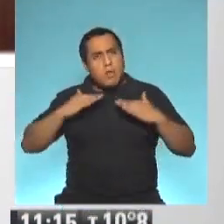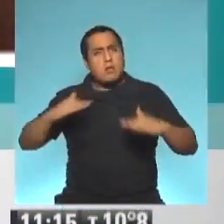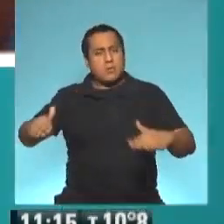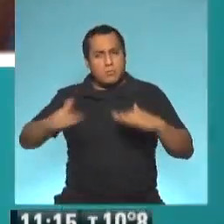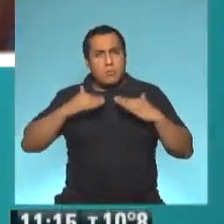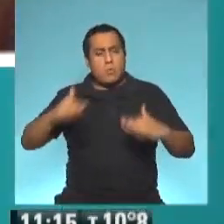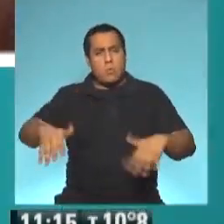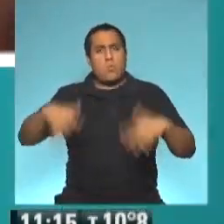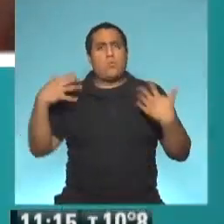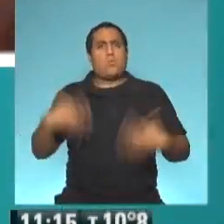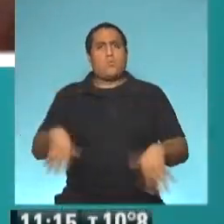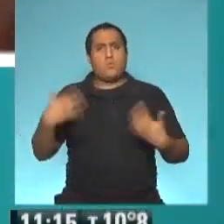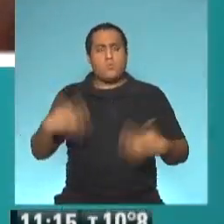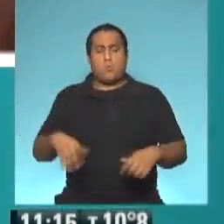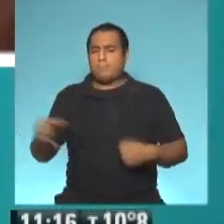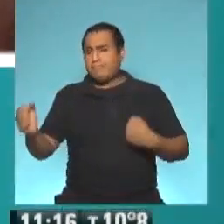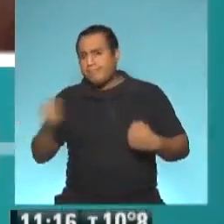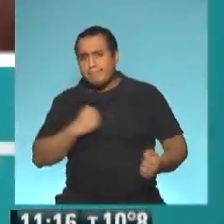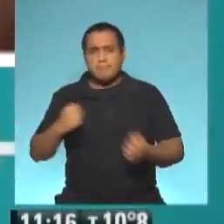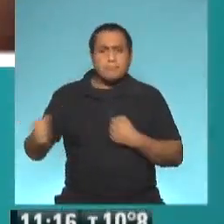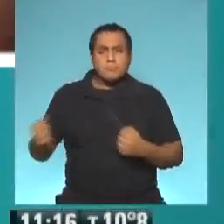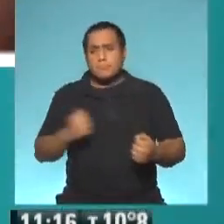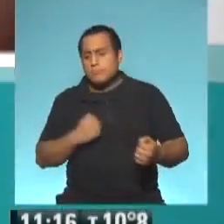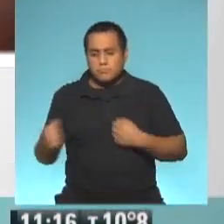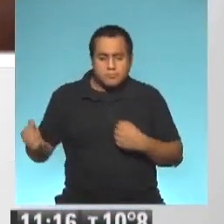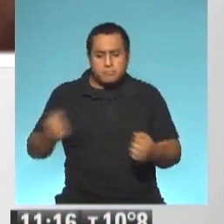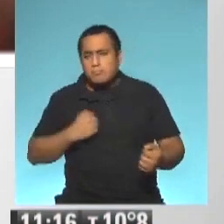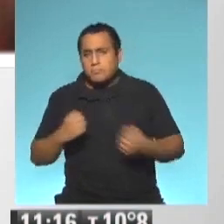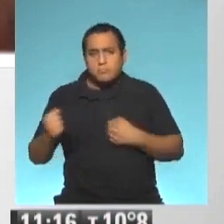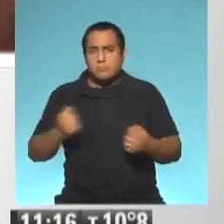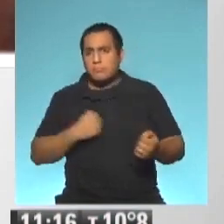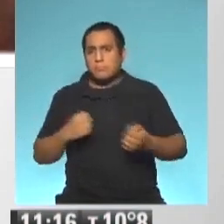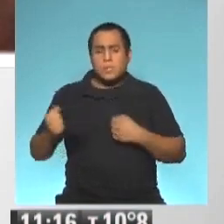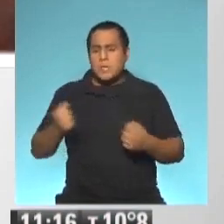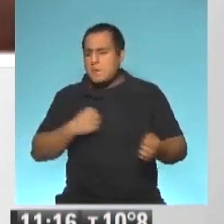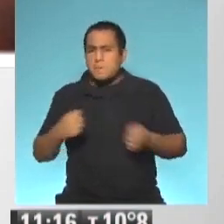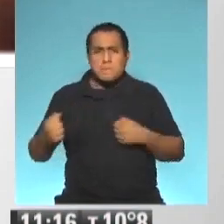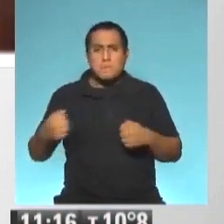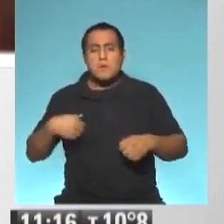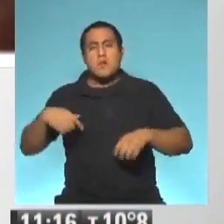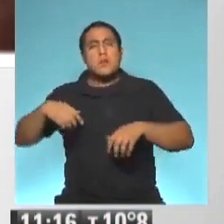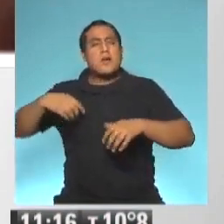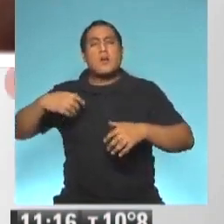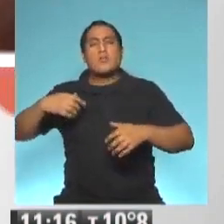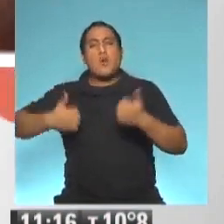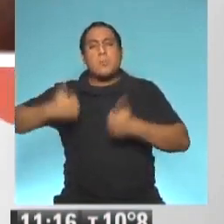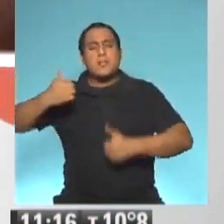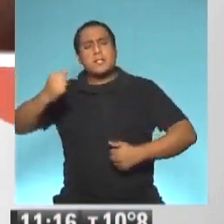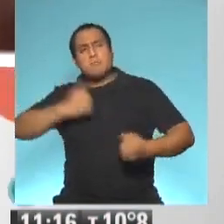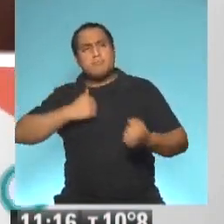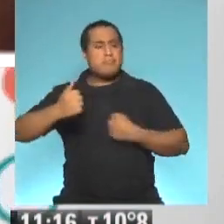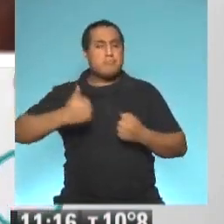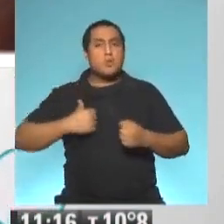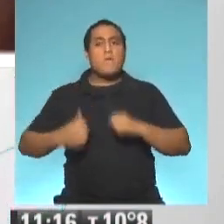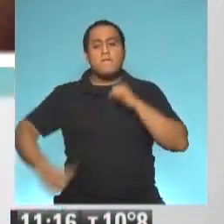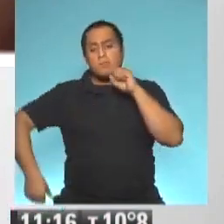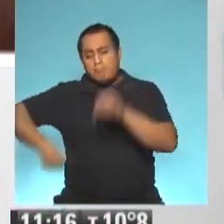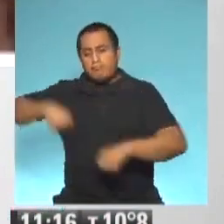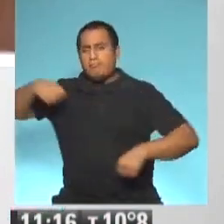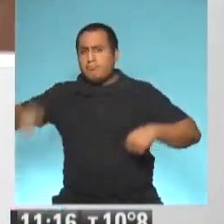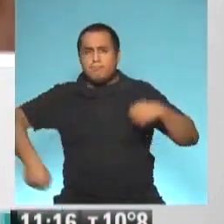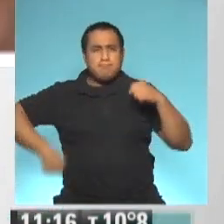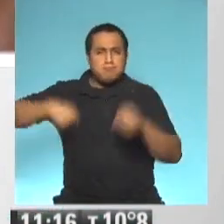física, desde correr medios maratones, andar en bici, todo